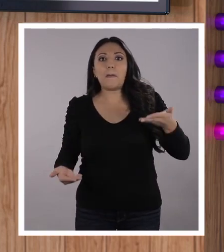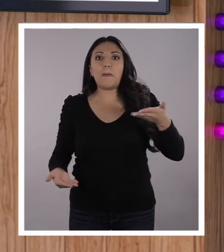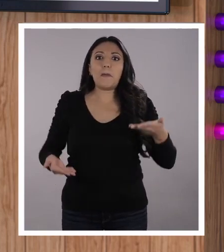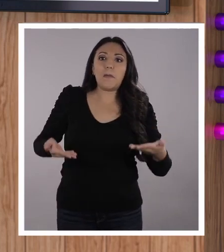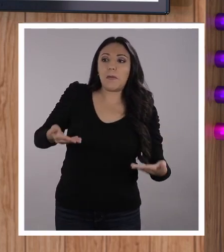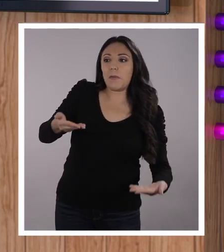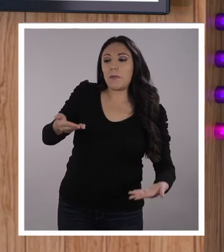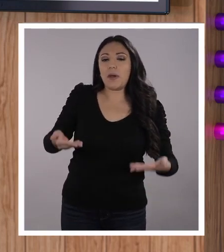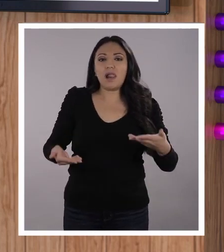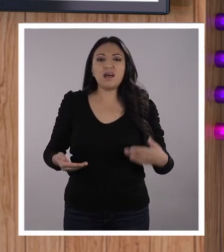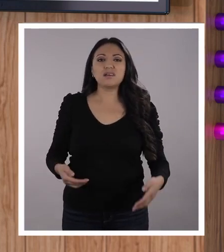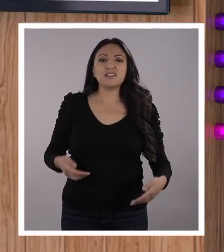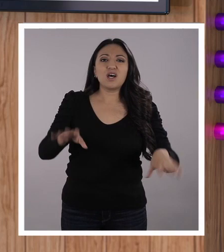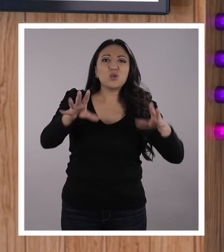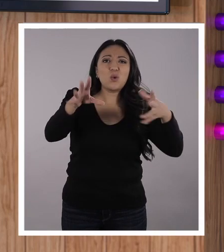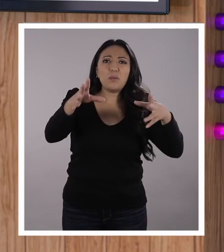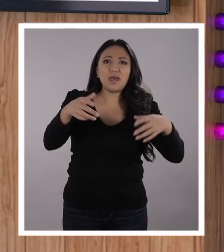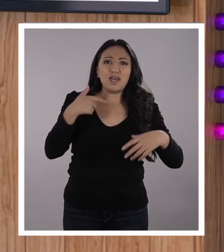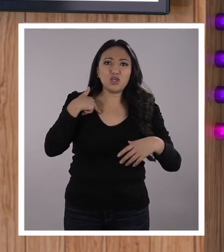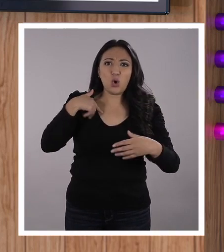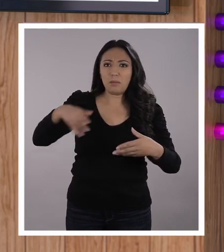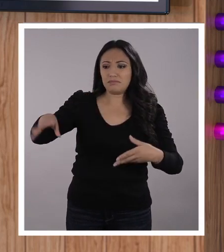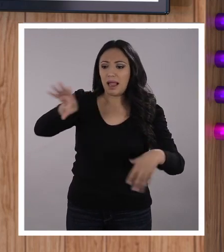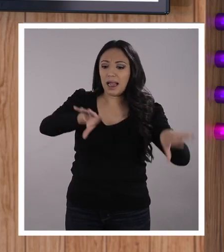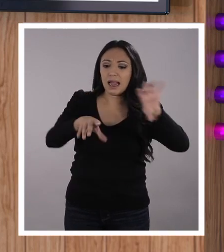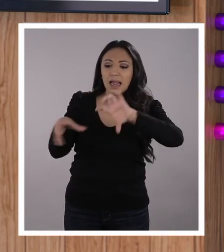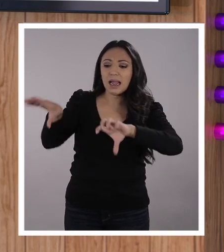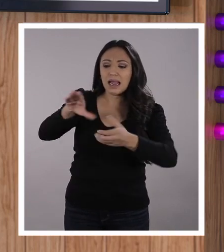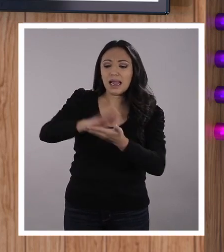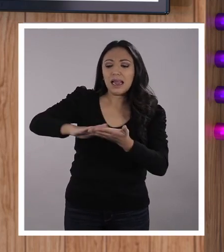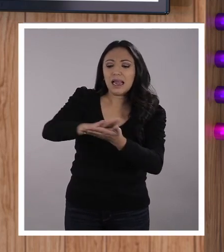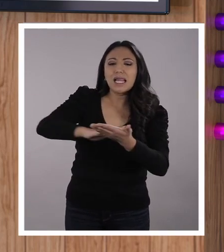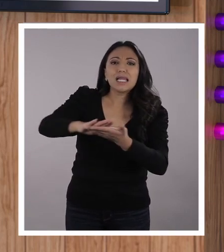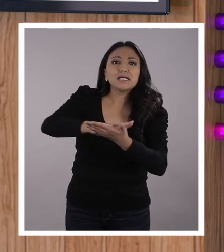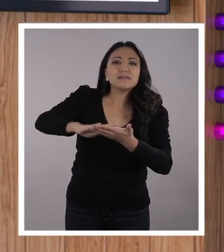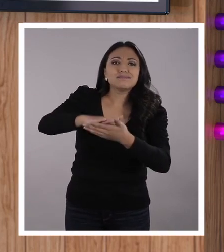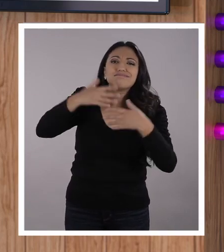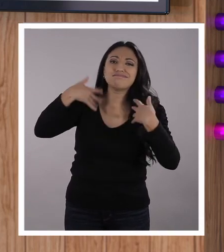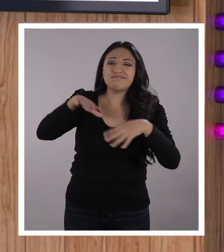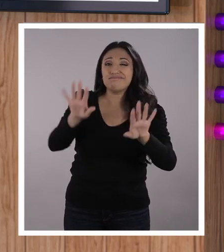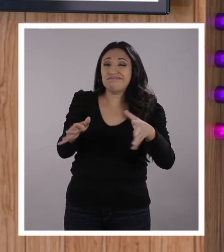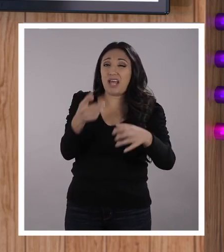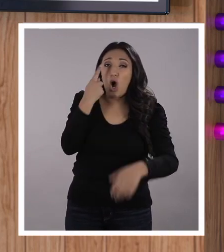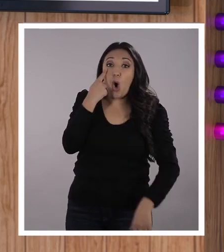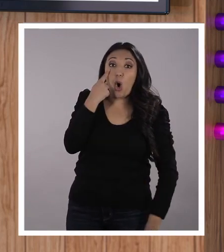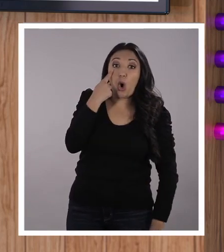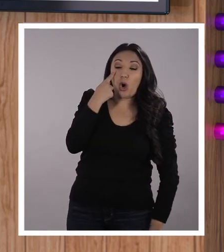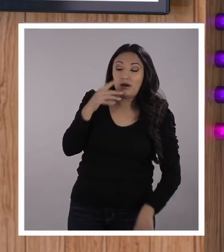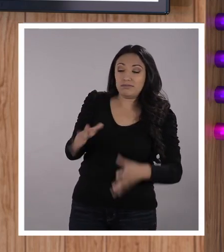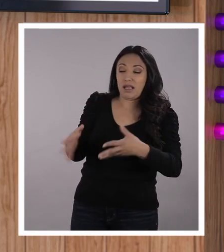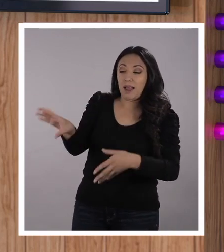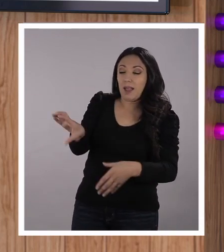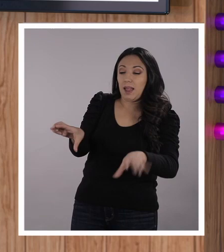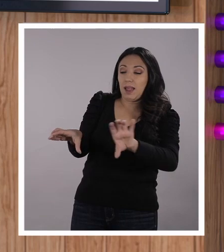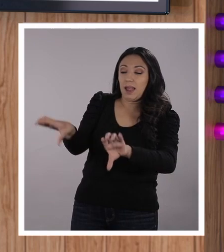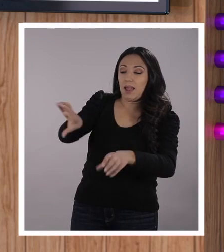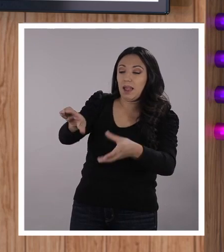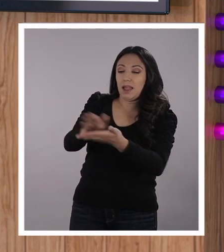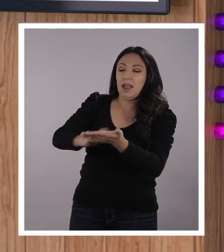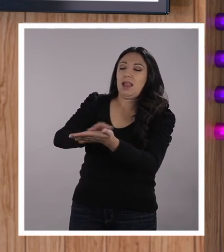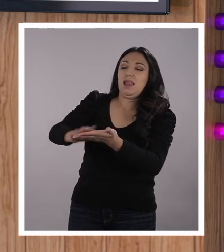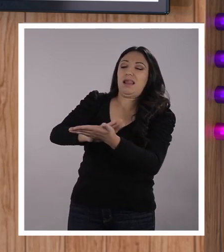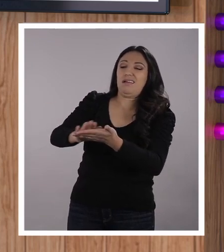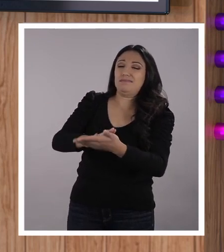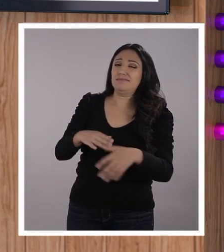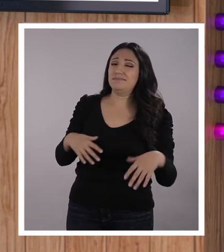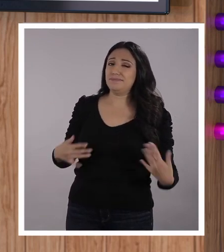balanza. Entonces me tocó mezclar el cemento, la arena y las piedras y el agua un poco al ojo.